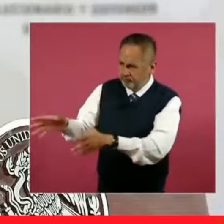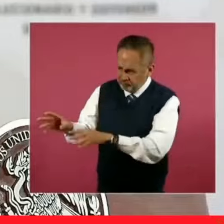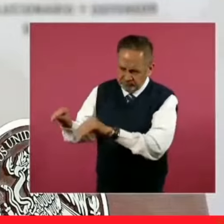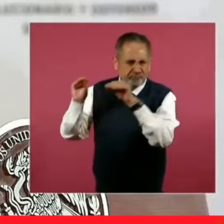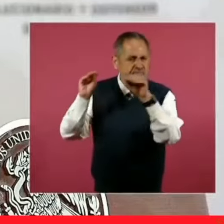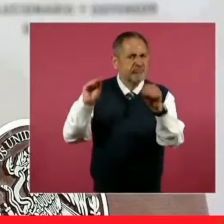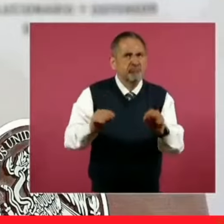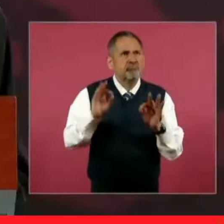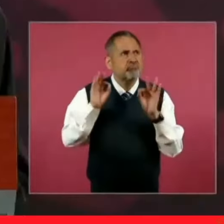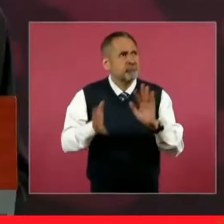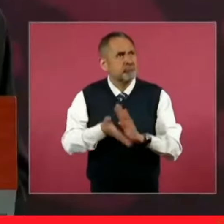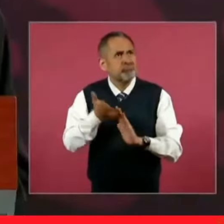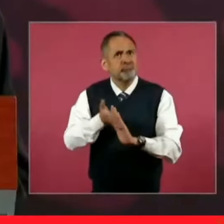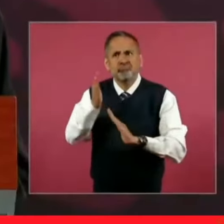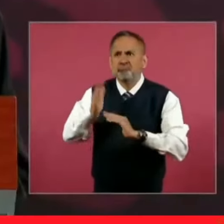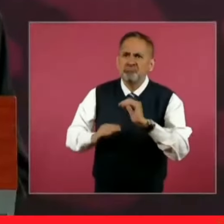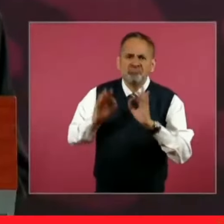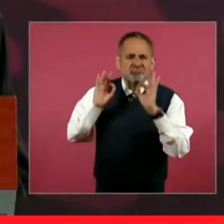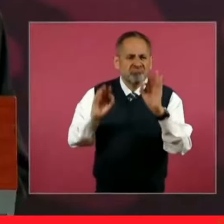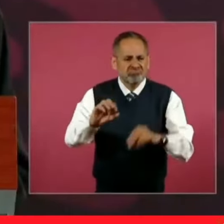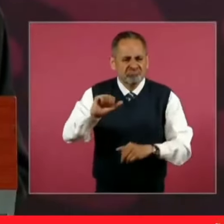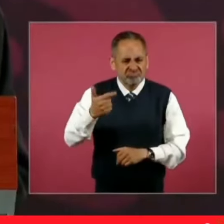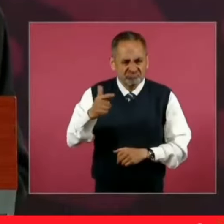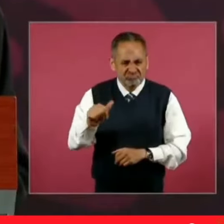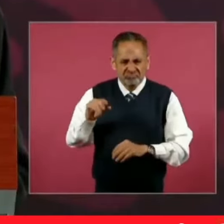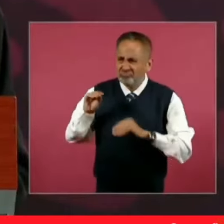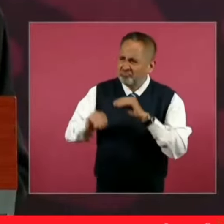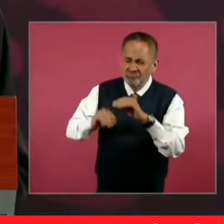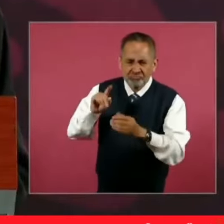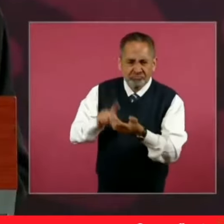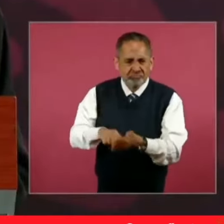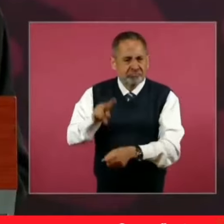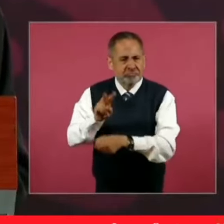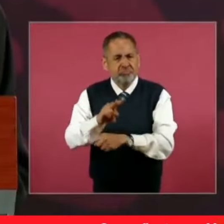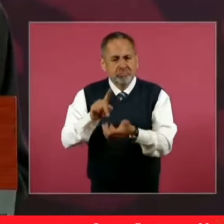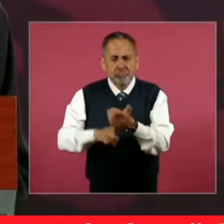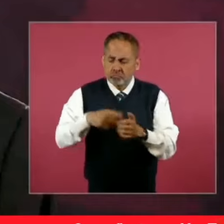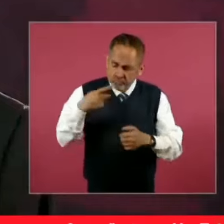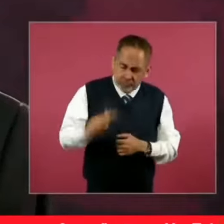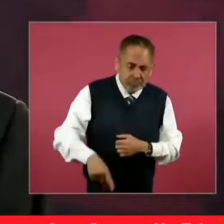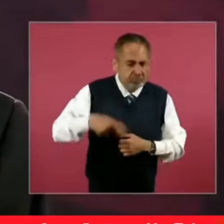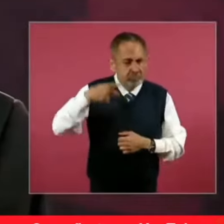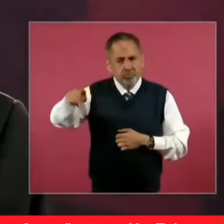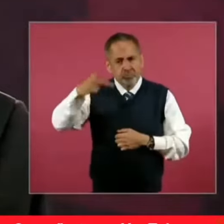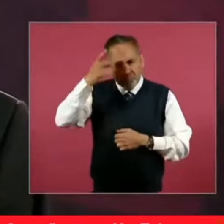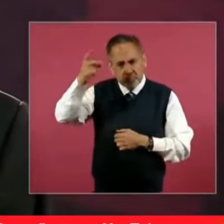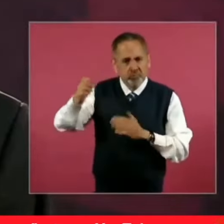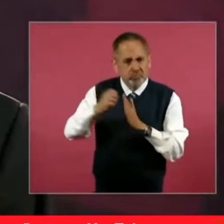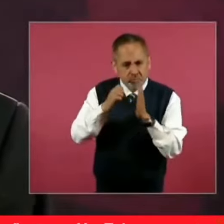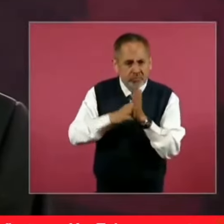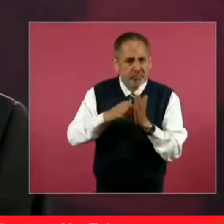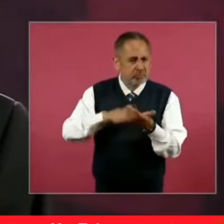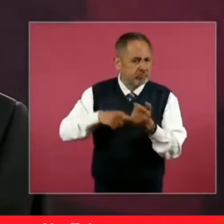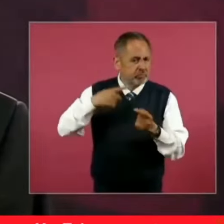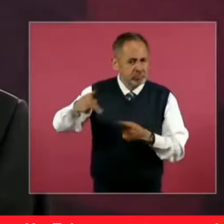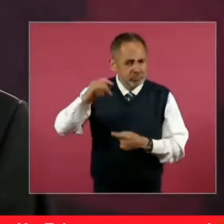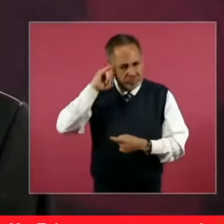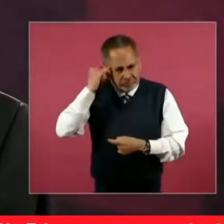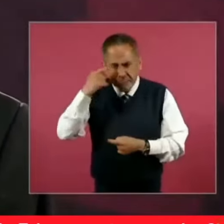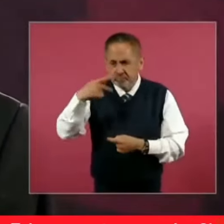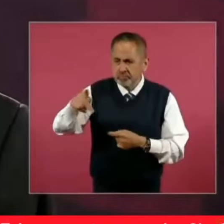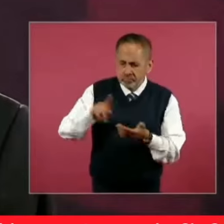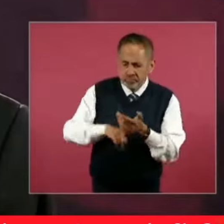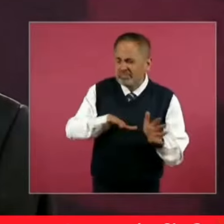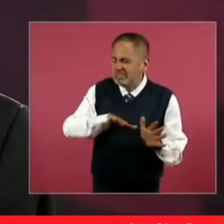Registro Agrario Nacional y su archivo, el Archivo General Agrario, guardianes de la propiedad social del abandono, la marginalidad,